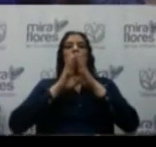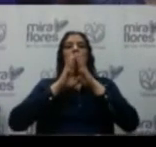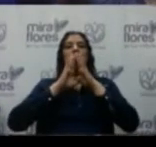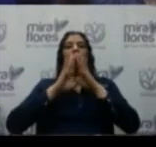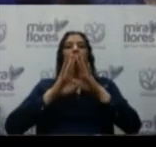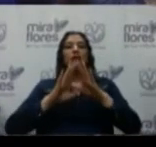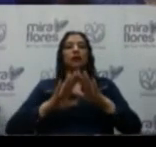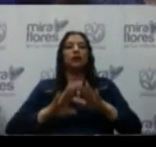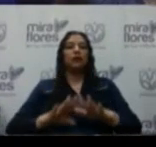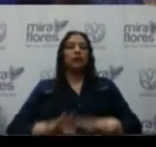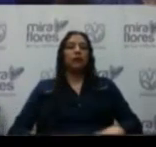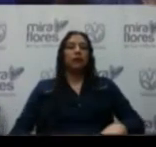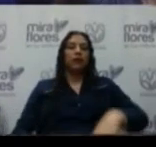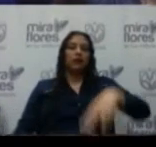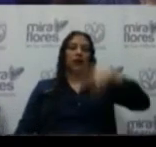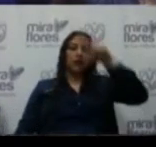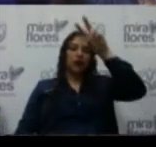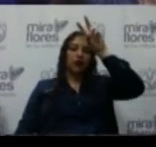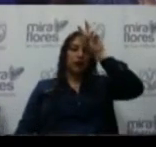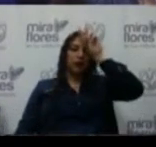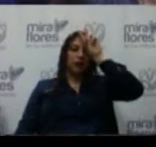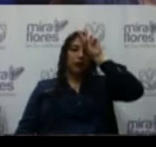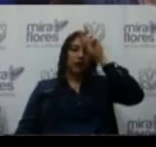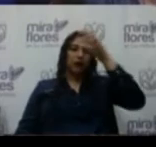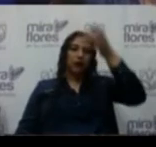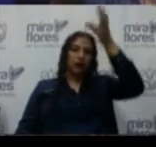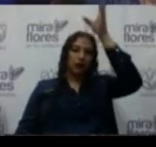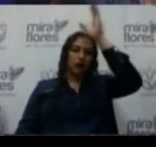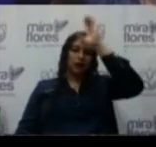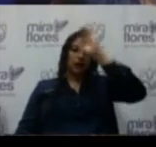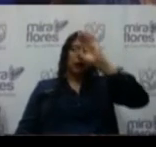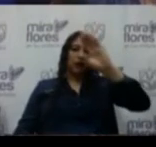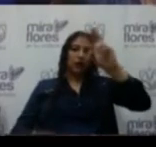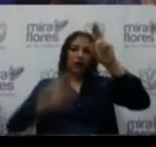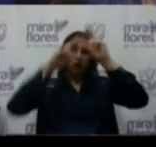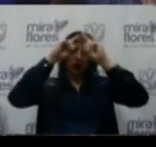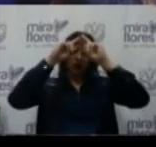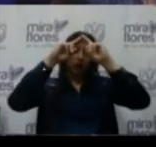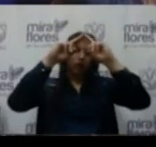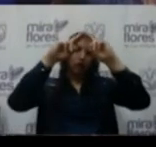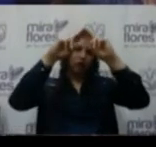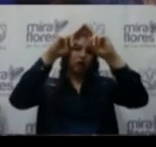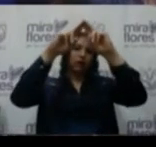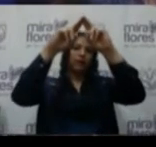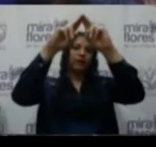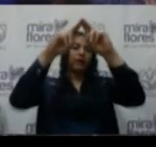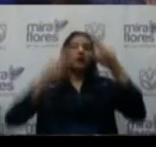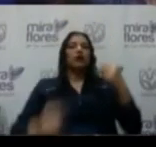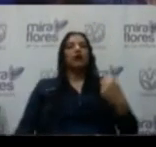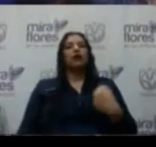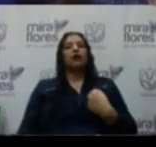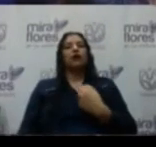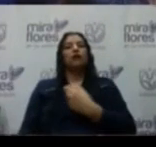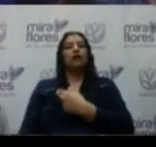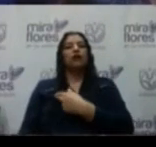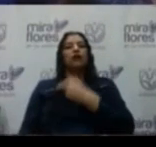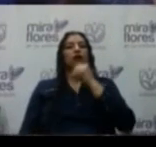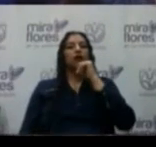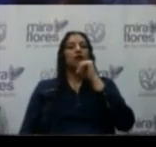voto solemne que la patria al eterno elevó.